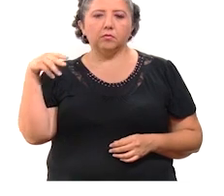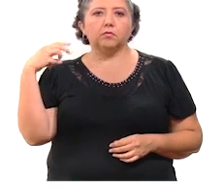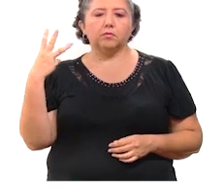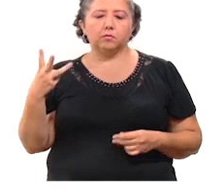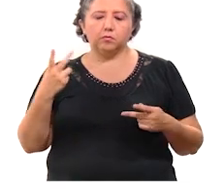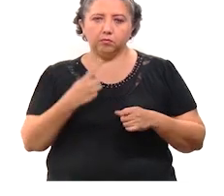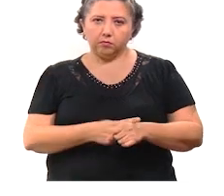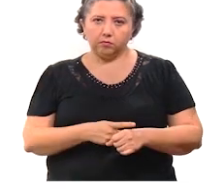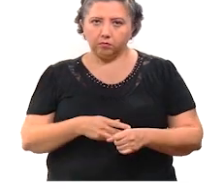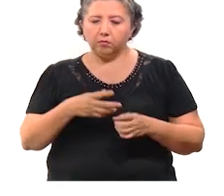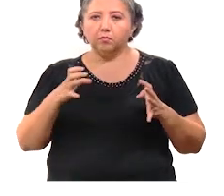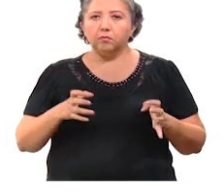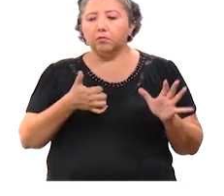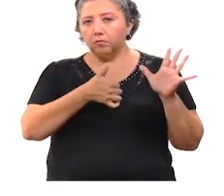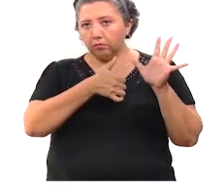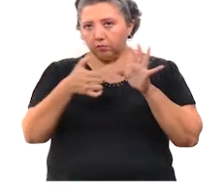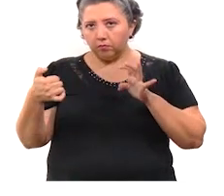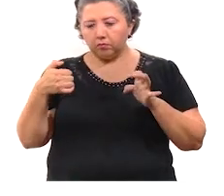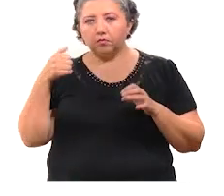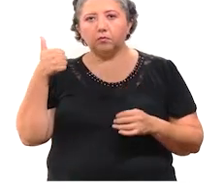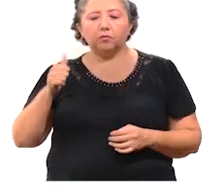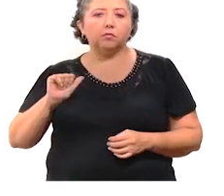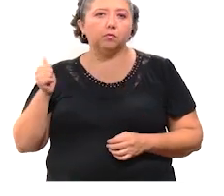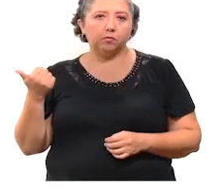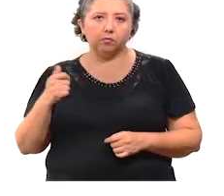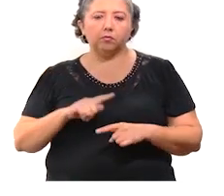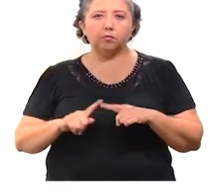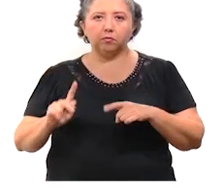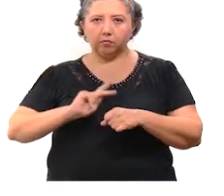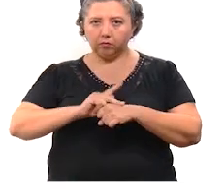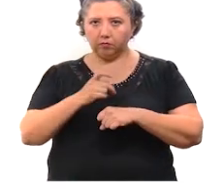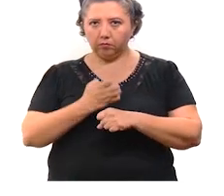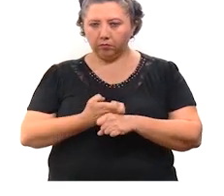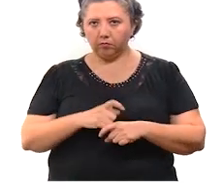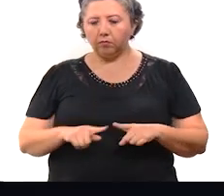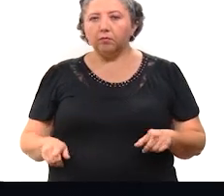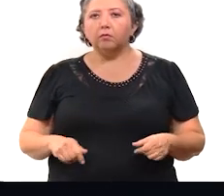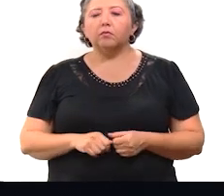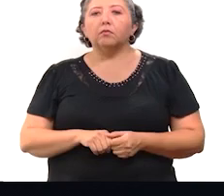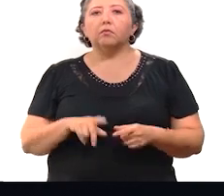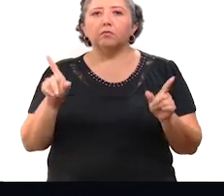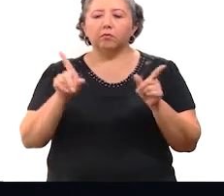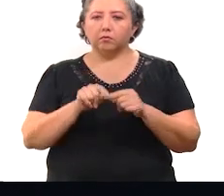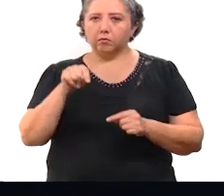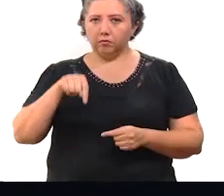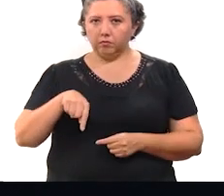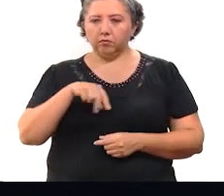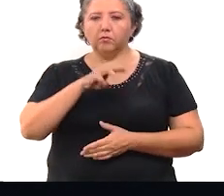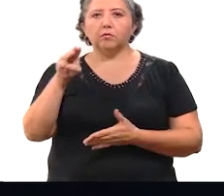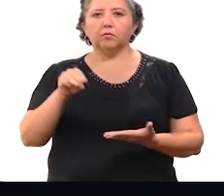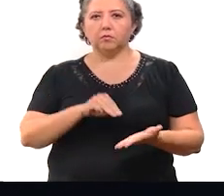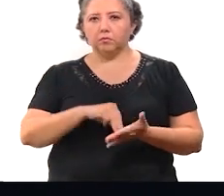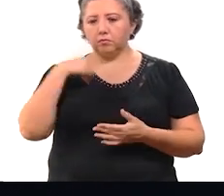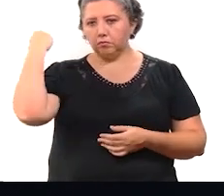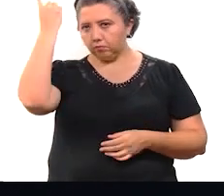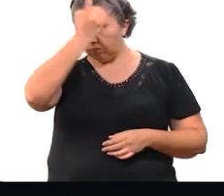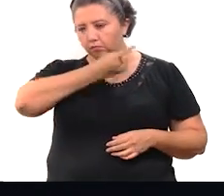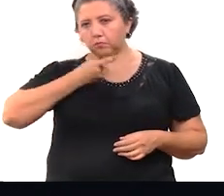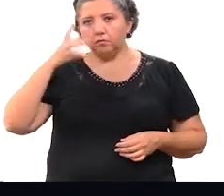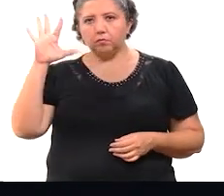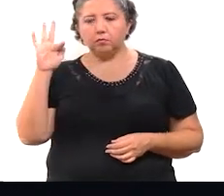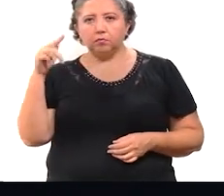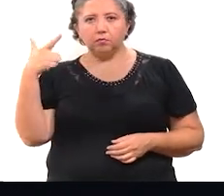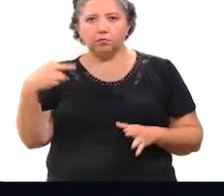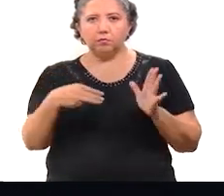77.283 casos positivos, 606 son de otro país u otro estado. Específicamente en Mérida se han diagnosticado